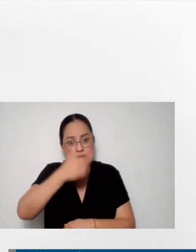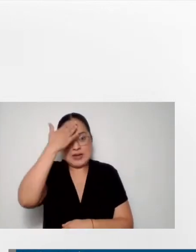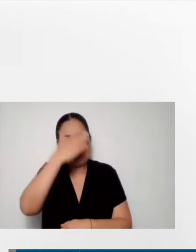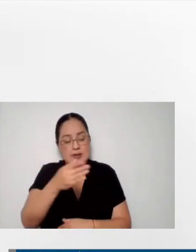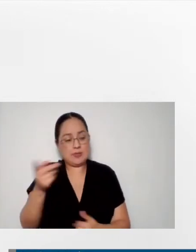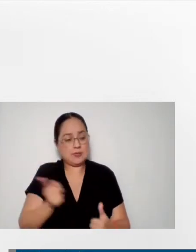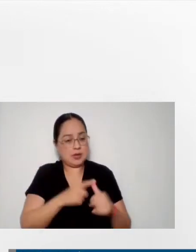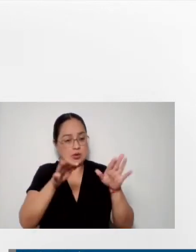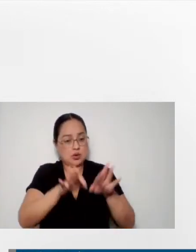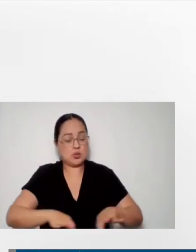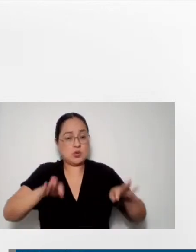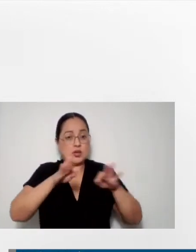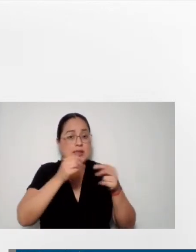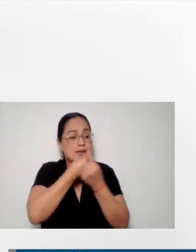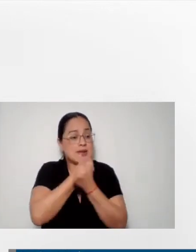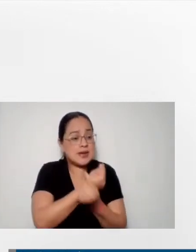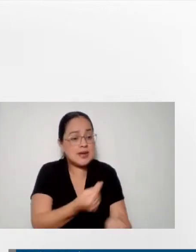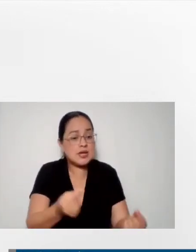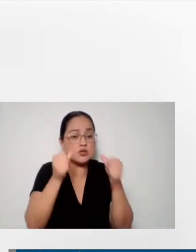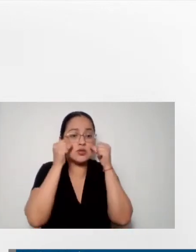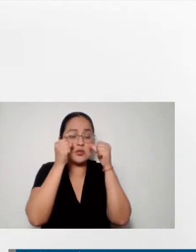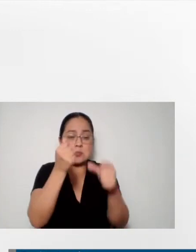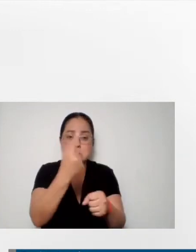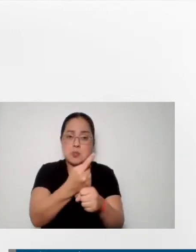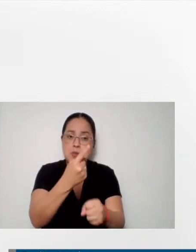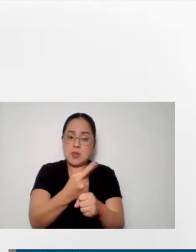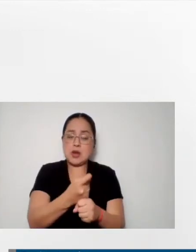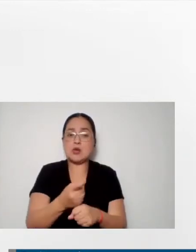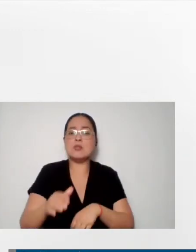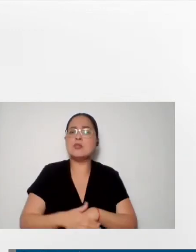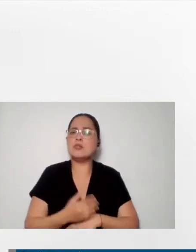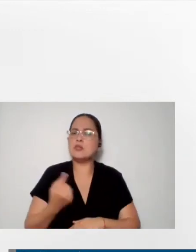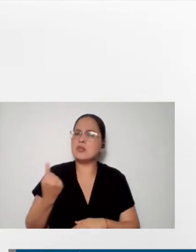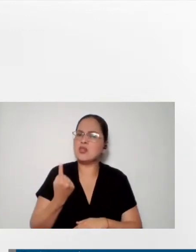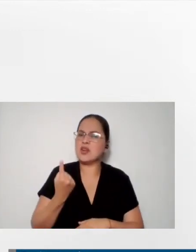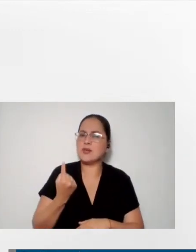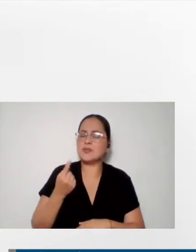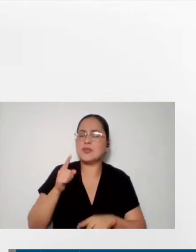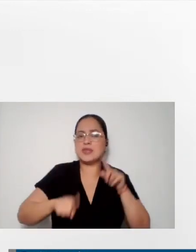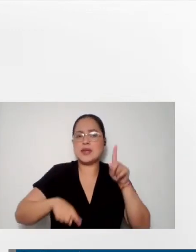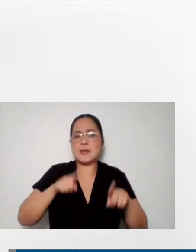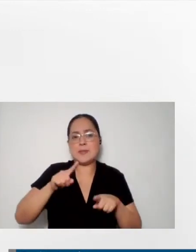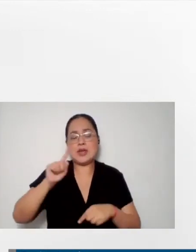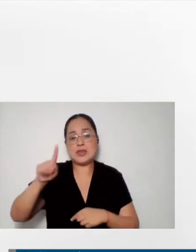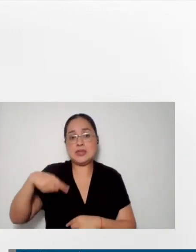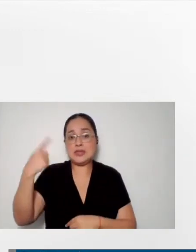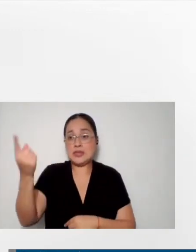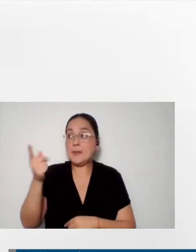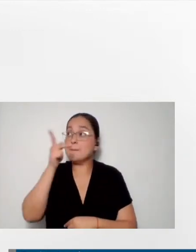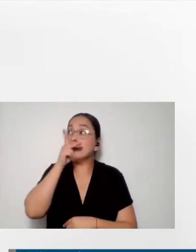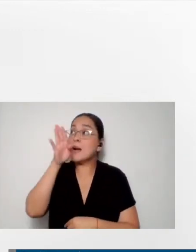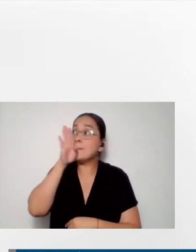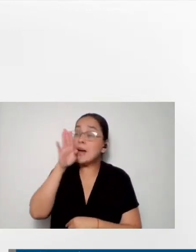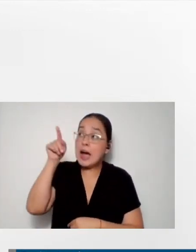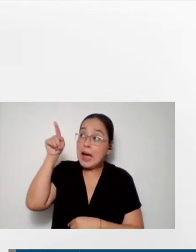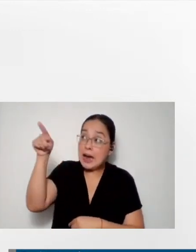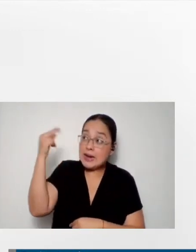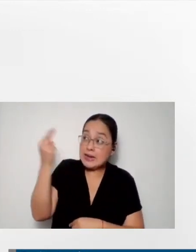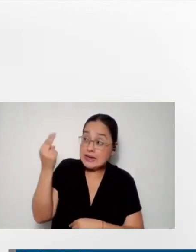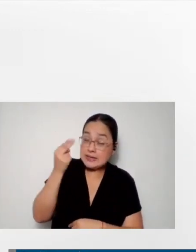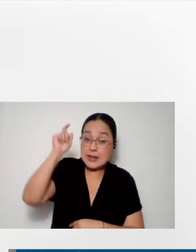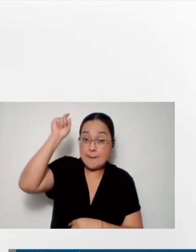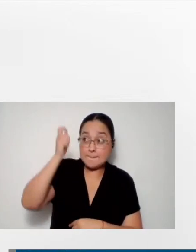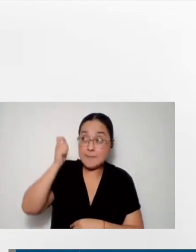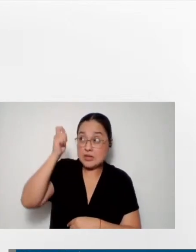menores? Funciona diferente cuando estamos hablando, digamos, de los ascendientes que les piden los alimentos a sus descendientes, ¿no?